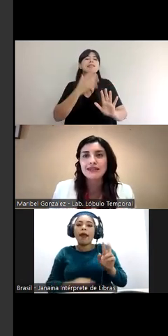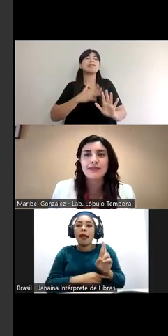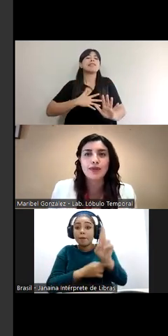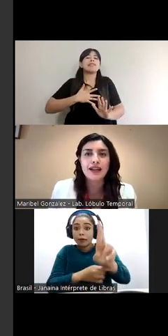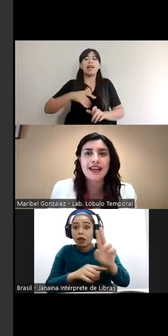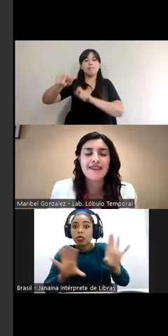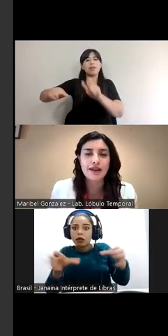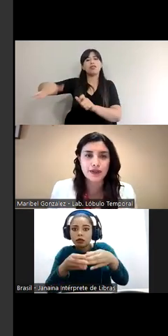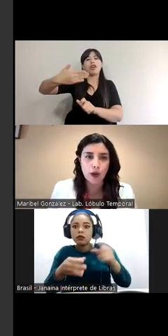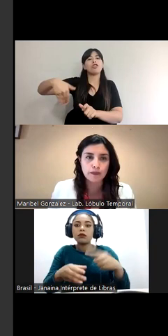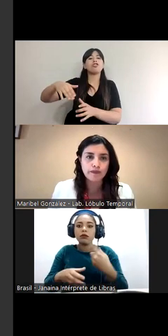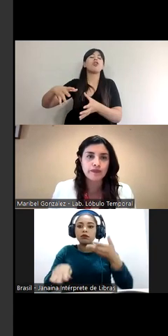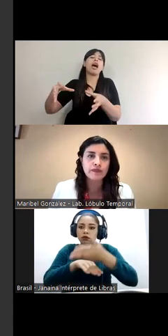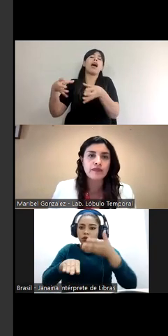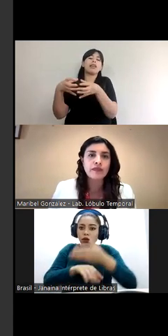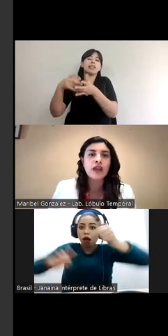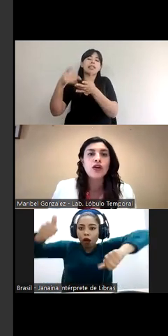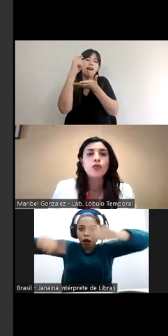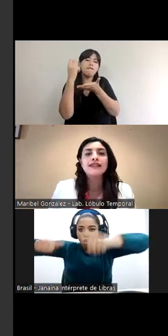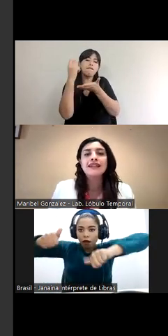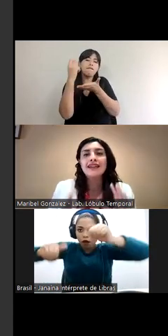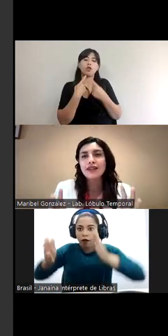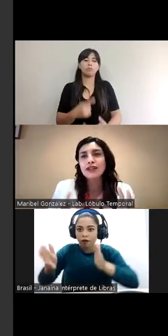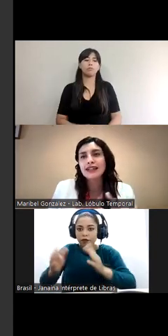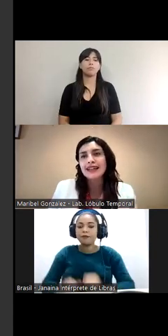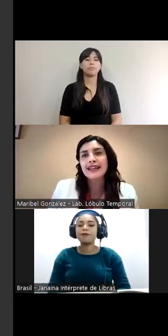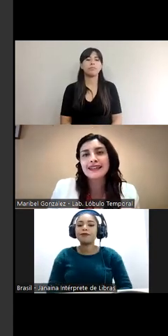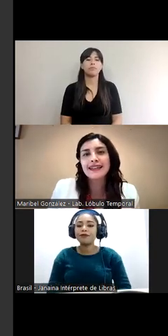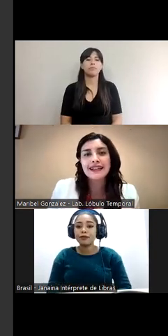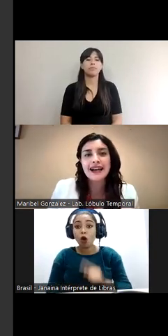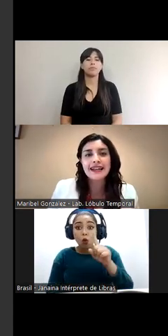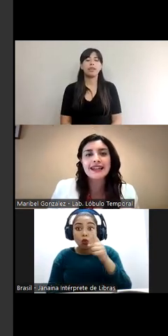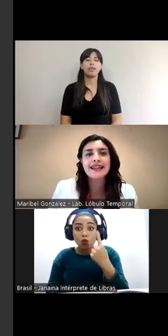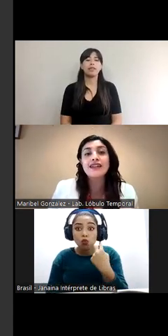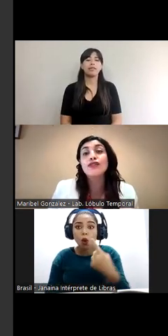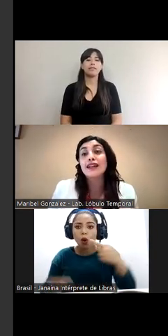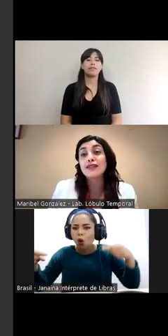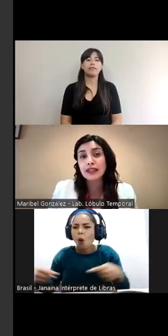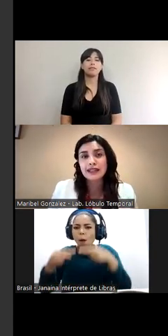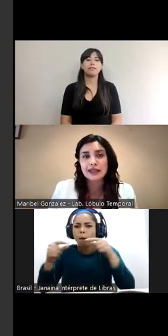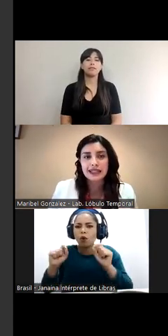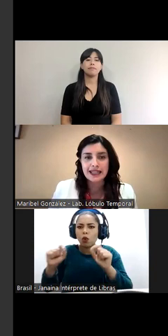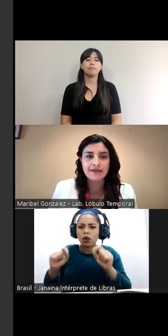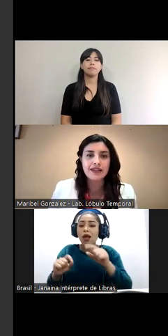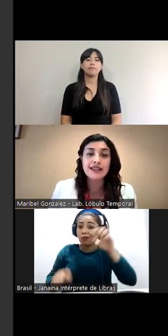que participó en la evaluación. Una tiene que ver con destacar la innovación de este material y dice